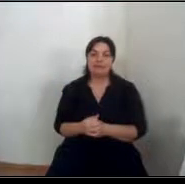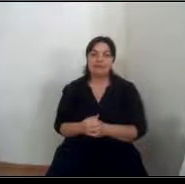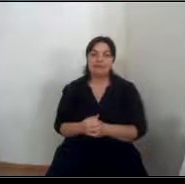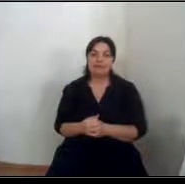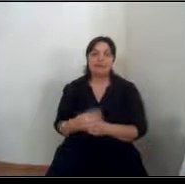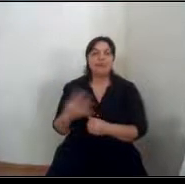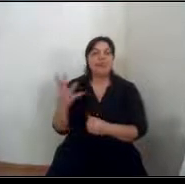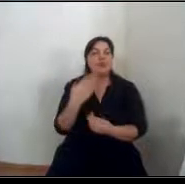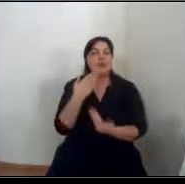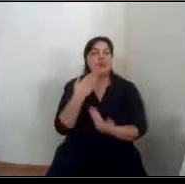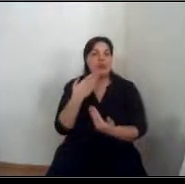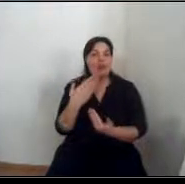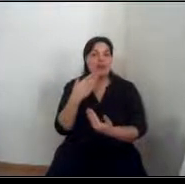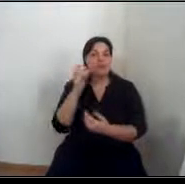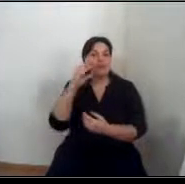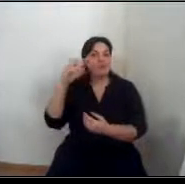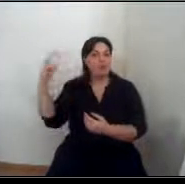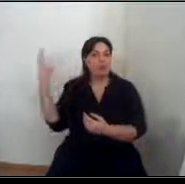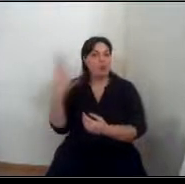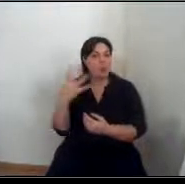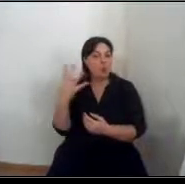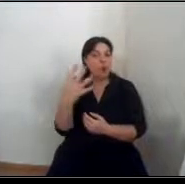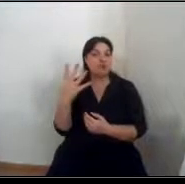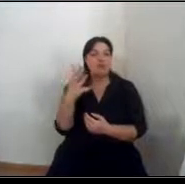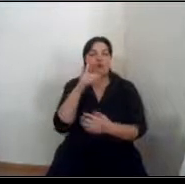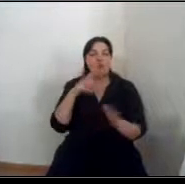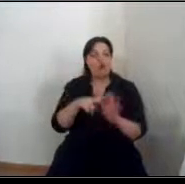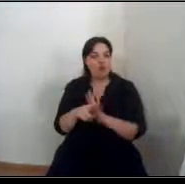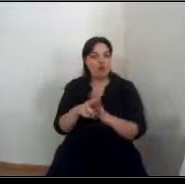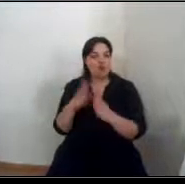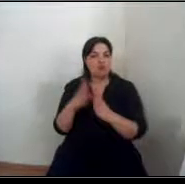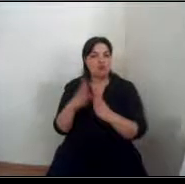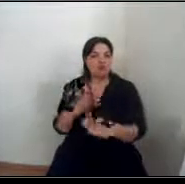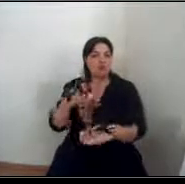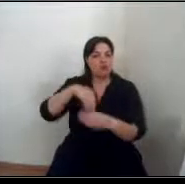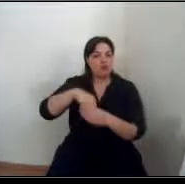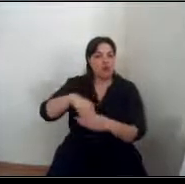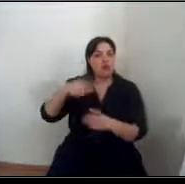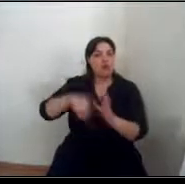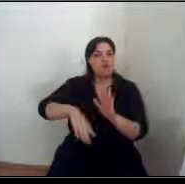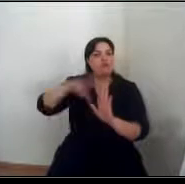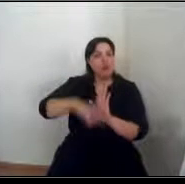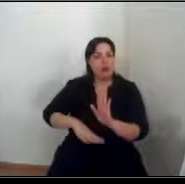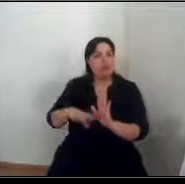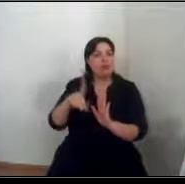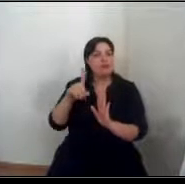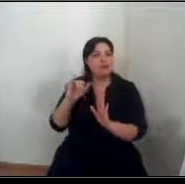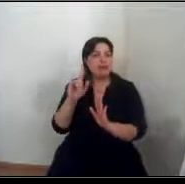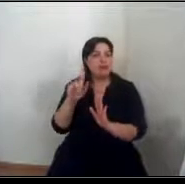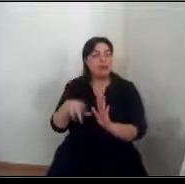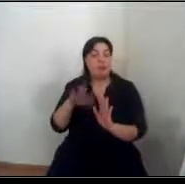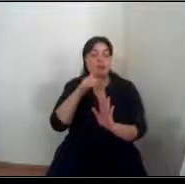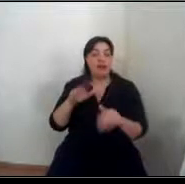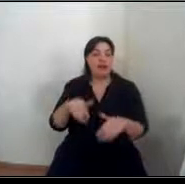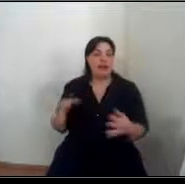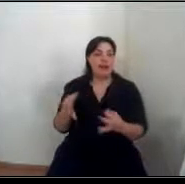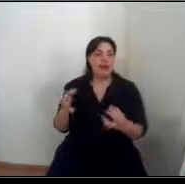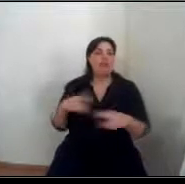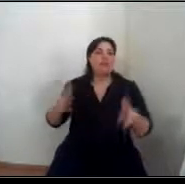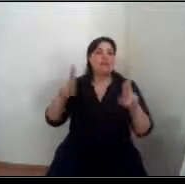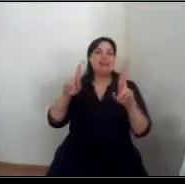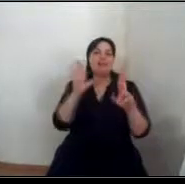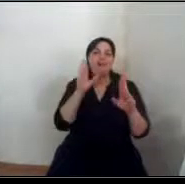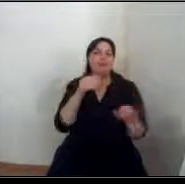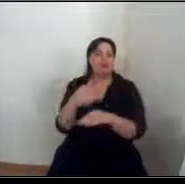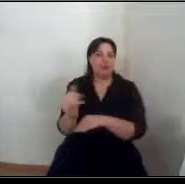a los cuatro panelistas las cuatro intervenciones llenas de recursos, de contenido, de programas y al fin y al cabo de expectativas para un